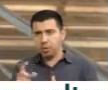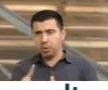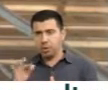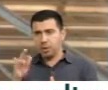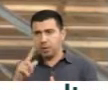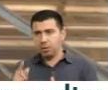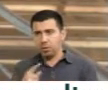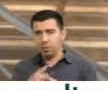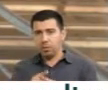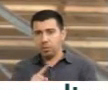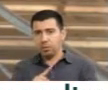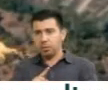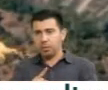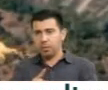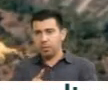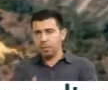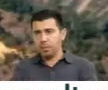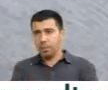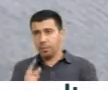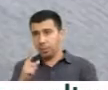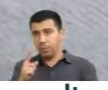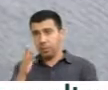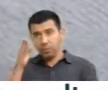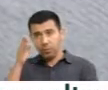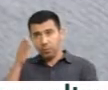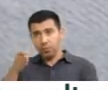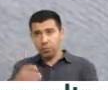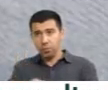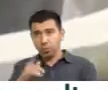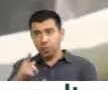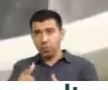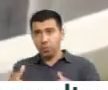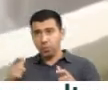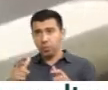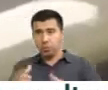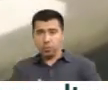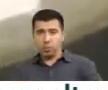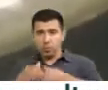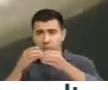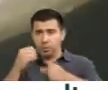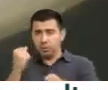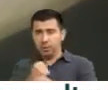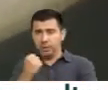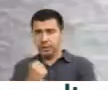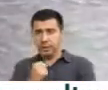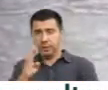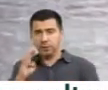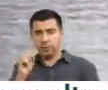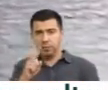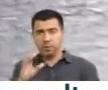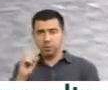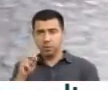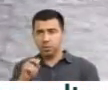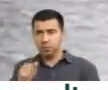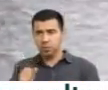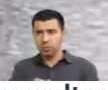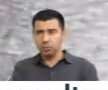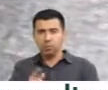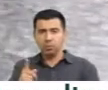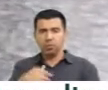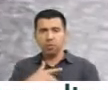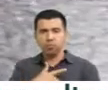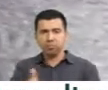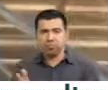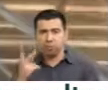más dos mil adicionales en un futuro queda pendiente además la construcción de una tubería que llegue a la planta de bosconia para proveer a los usuarios con 2 mil litros